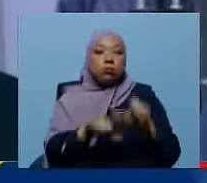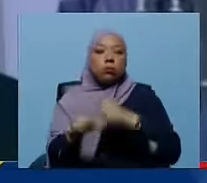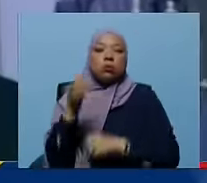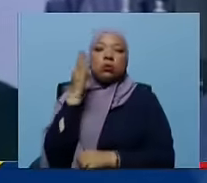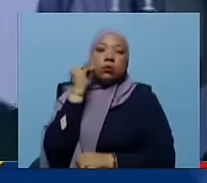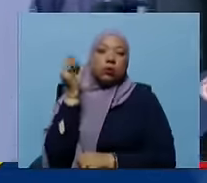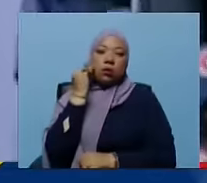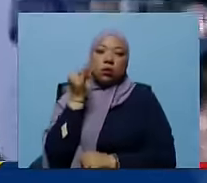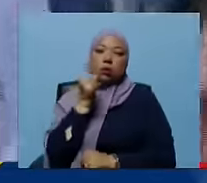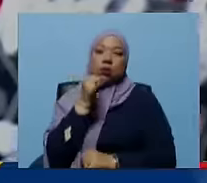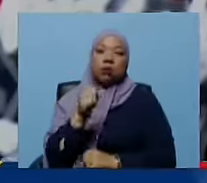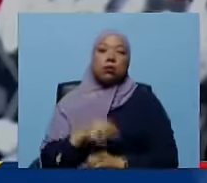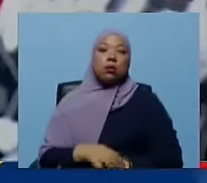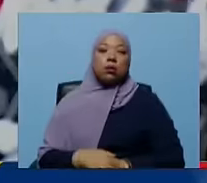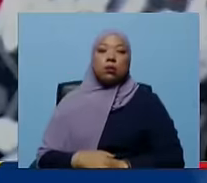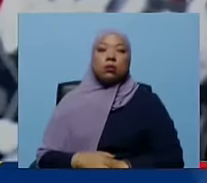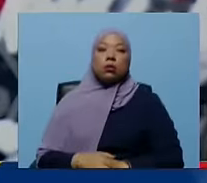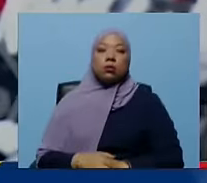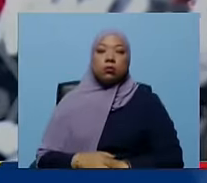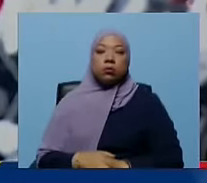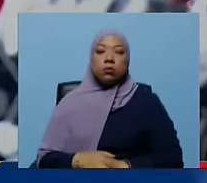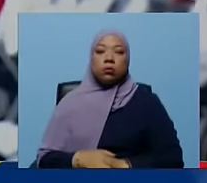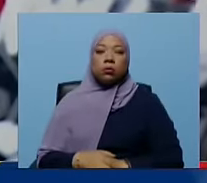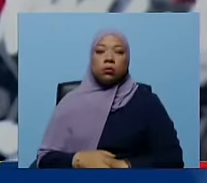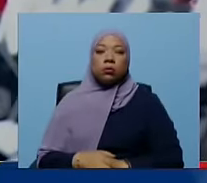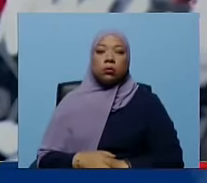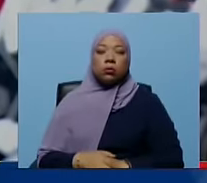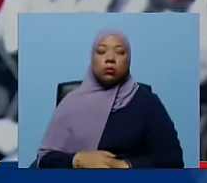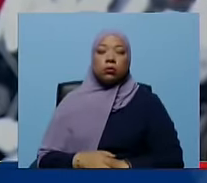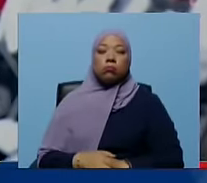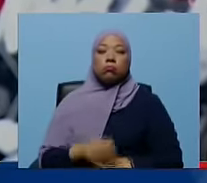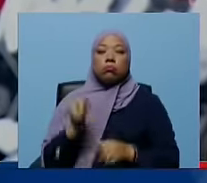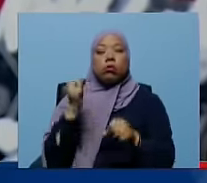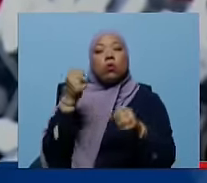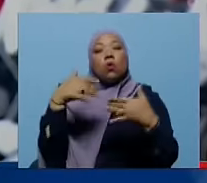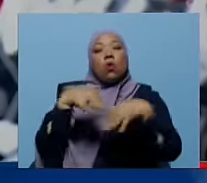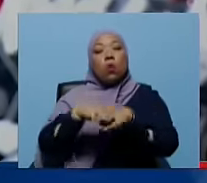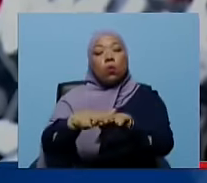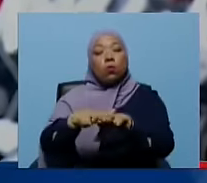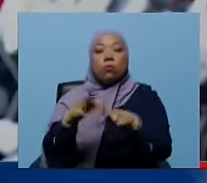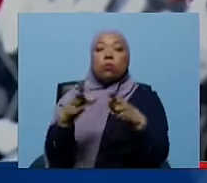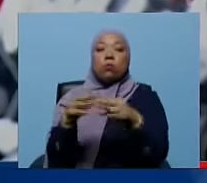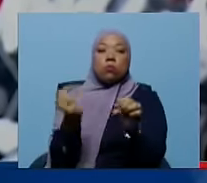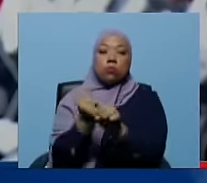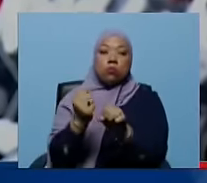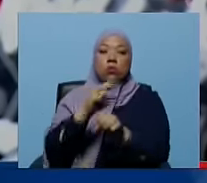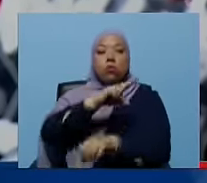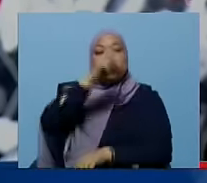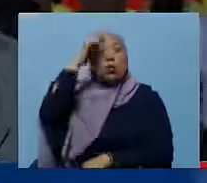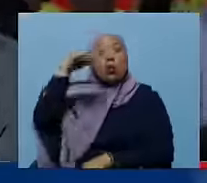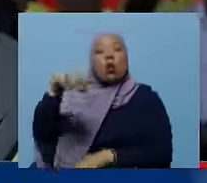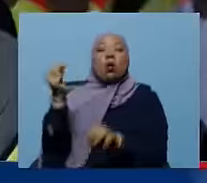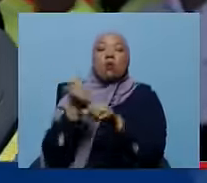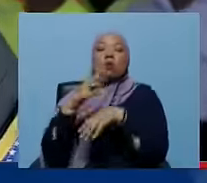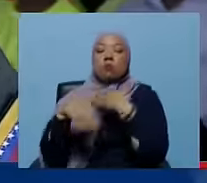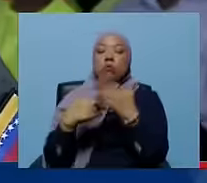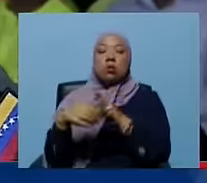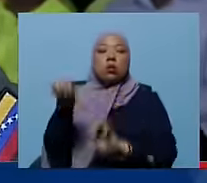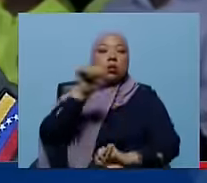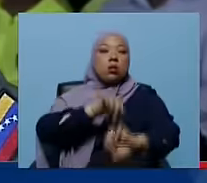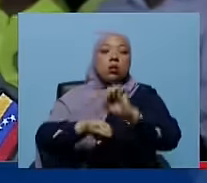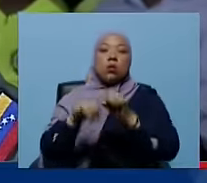la Seguridad, la UNES, al mayor general Dilio Guillermo Rodríguez Díaz, comandante de la Región Estratégica de